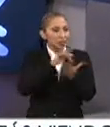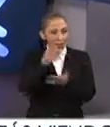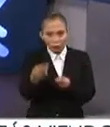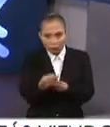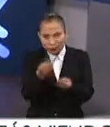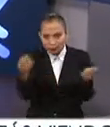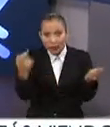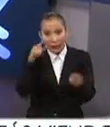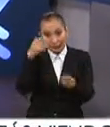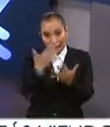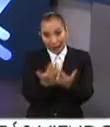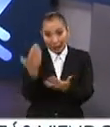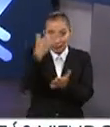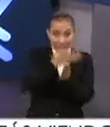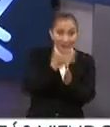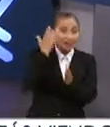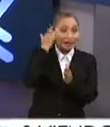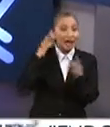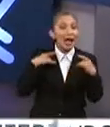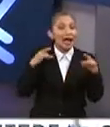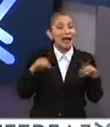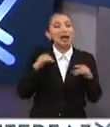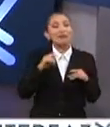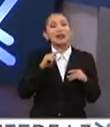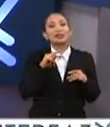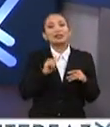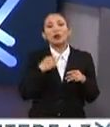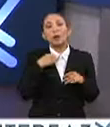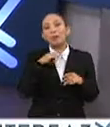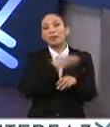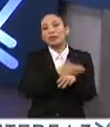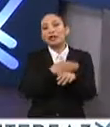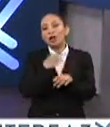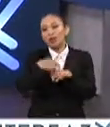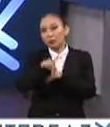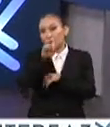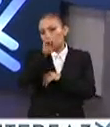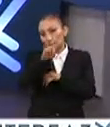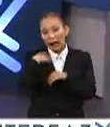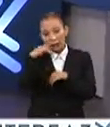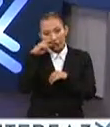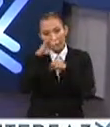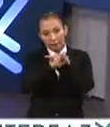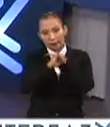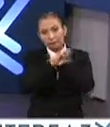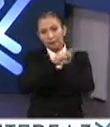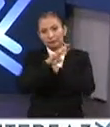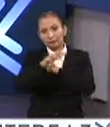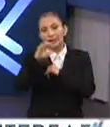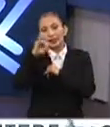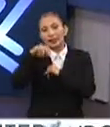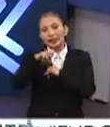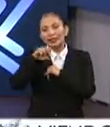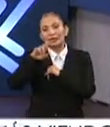ti, gracias. Y ahí les esperamos en San Ángel, en Francisco Madero, número 1. Sin duda alguna, y ahí está la página de internet